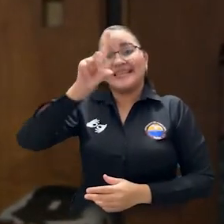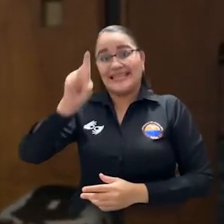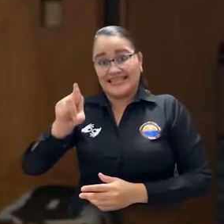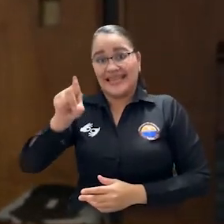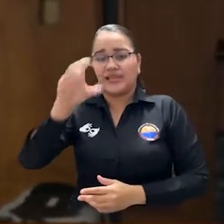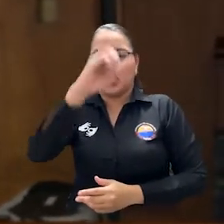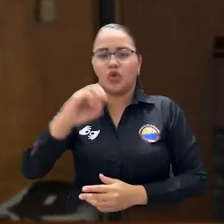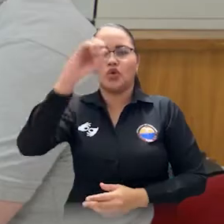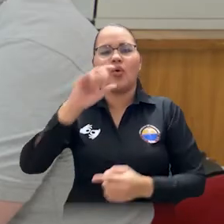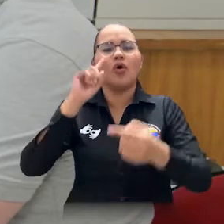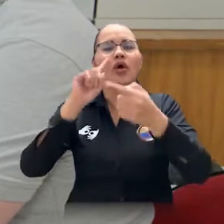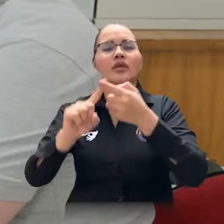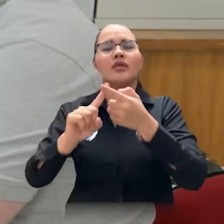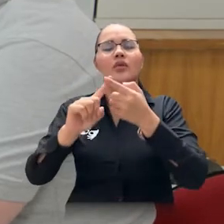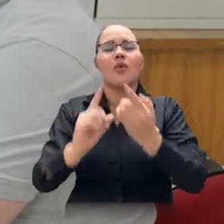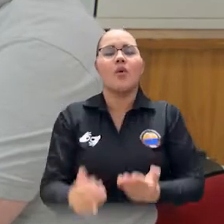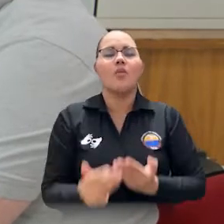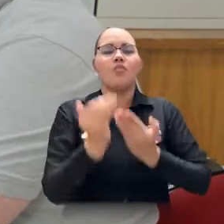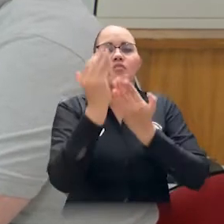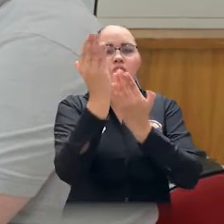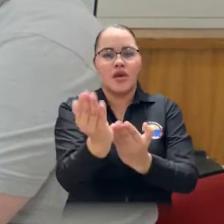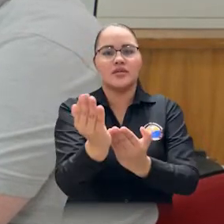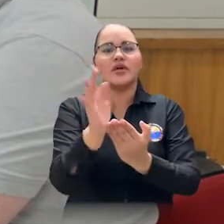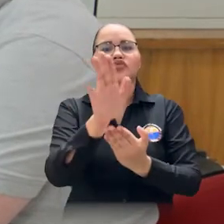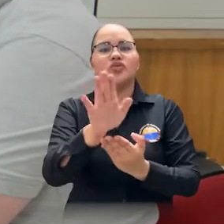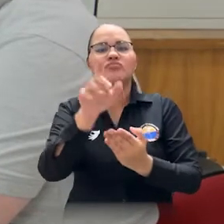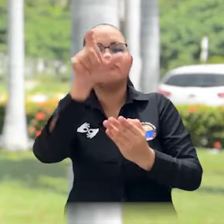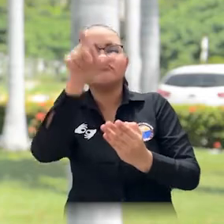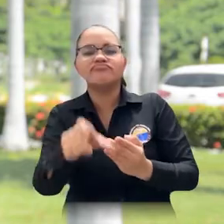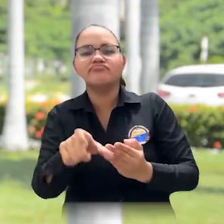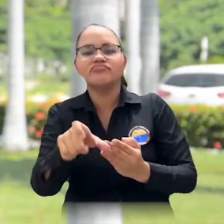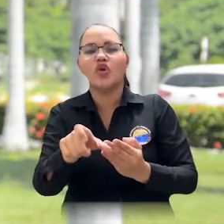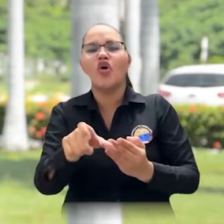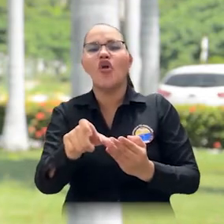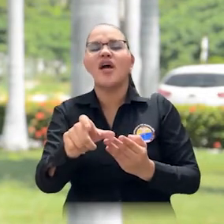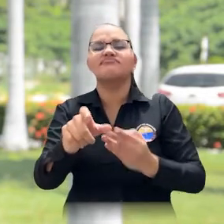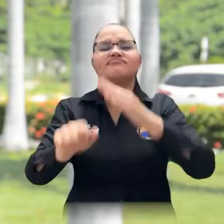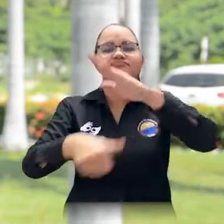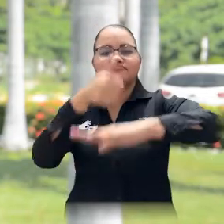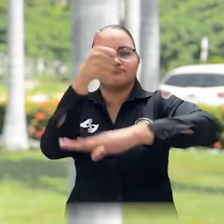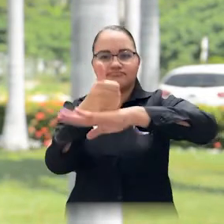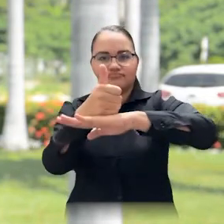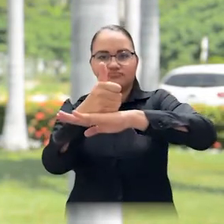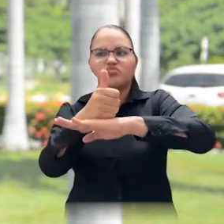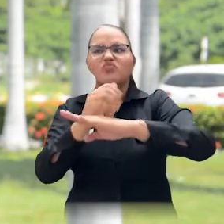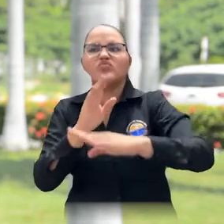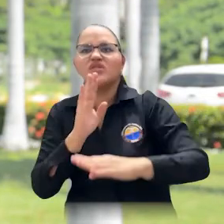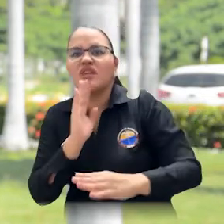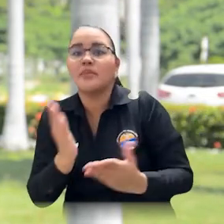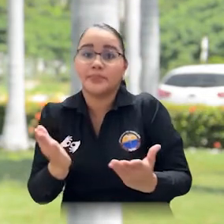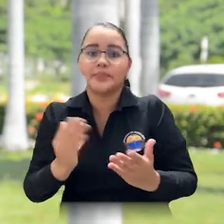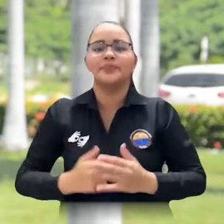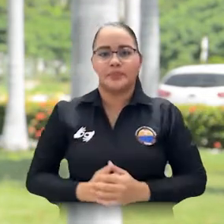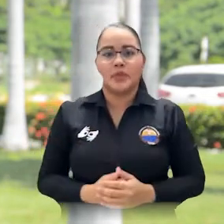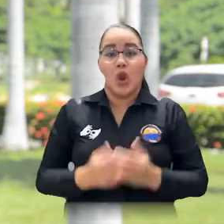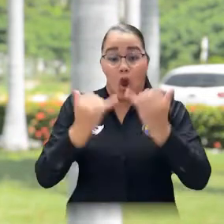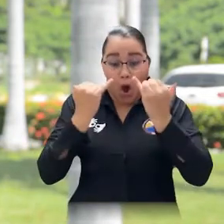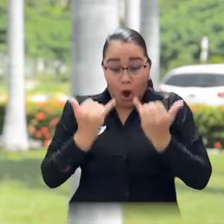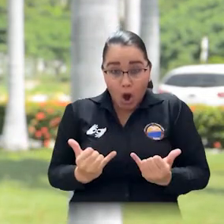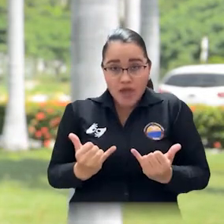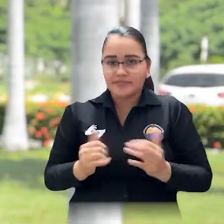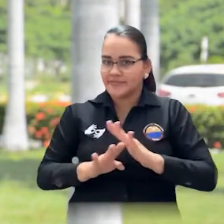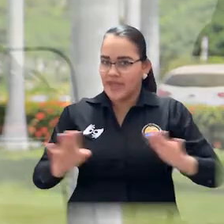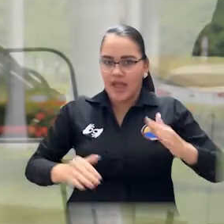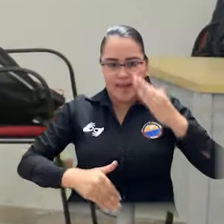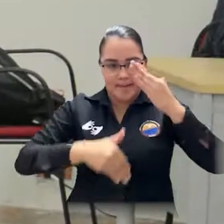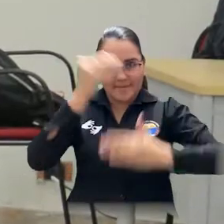los cernados ante el Consejo Superior para la designación del rector. Desde el día de hoy se comienza a hacer toda la promoción y publicidad